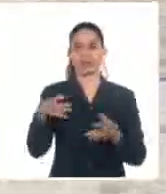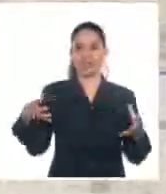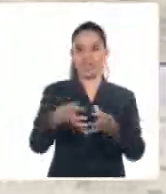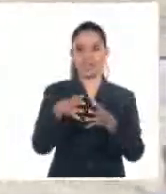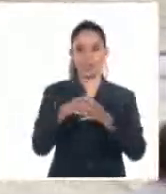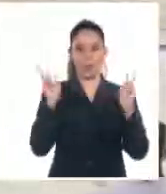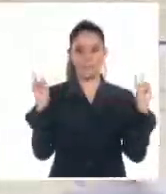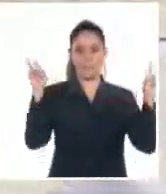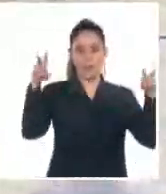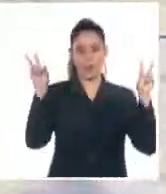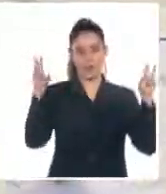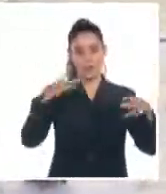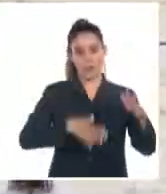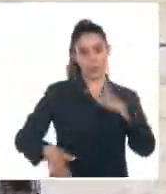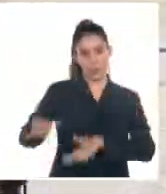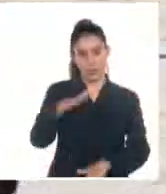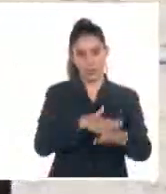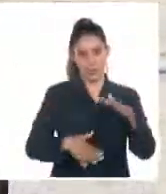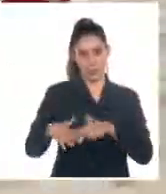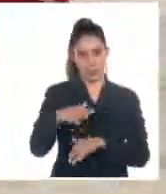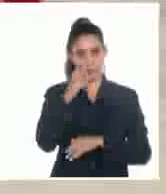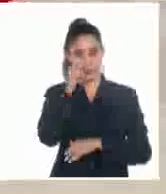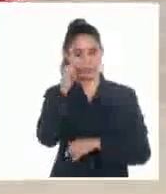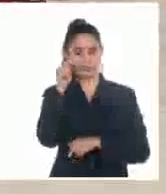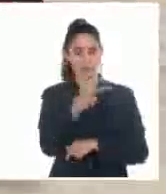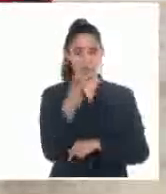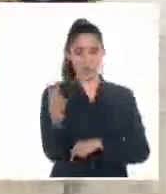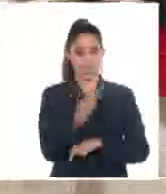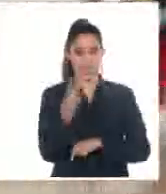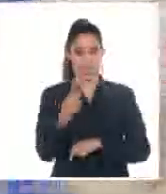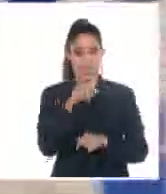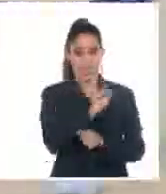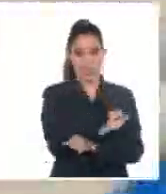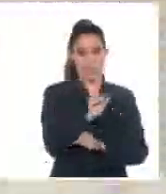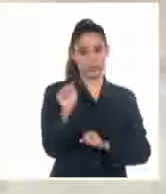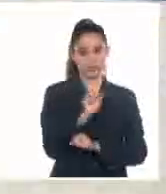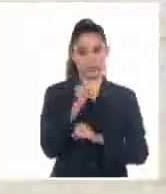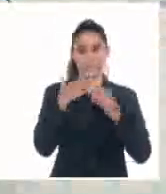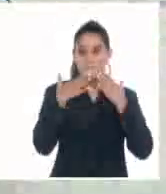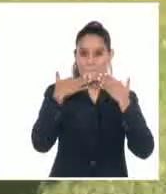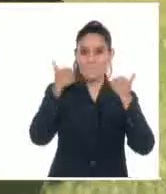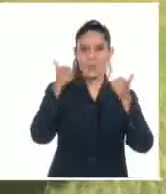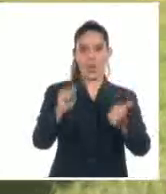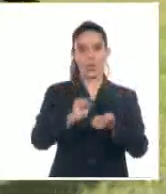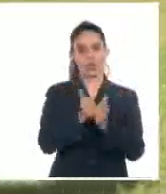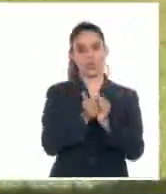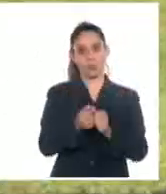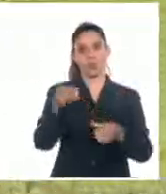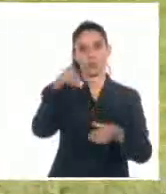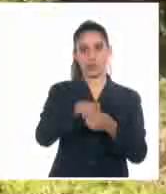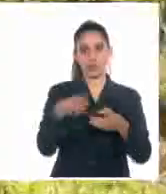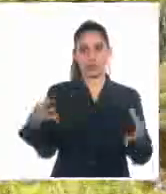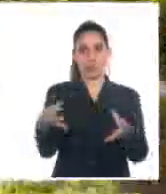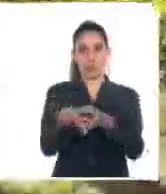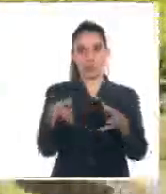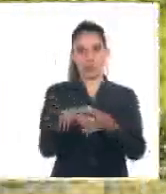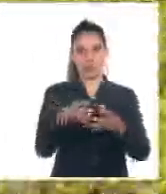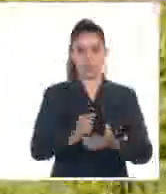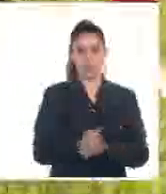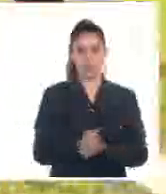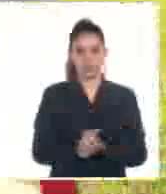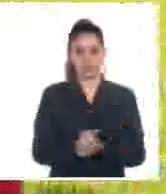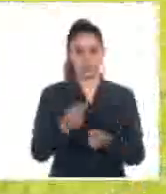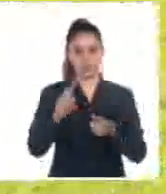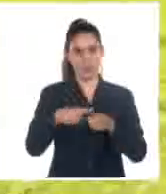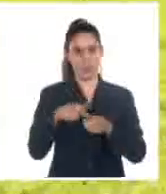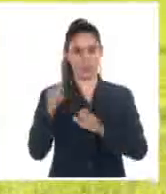El atleta Jorge Luis Alayo, miembro de dicha dupla, se alzó con el galardón como el más relevante en deportes de equipo, logro que emuló Gillian Tornés, lanzadora